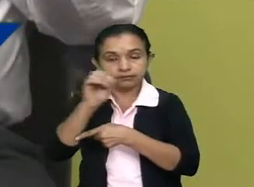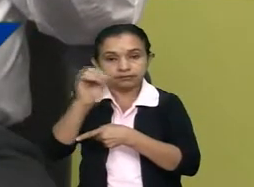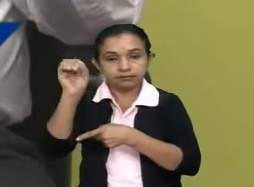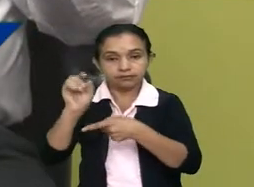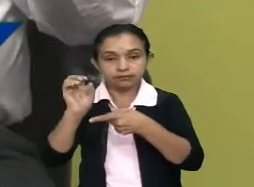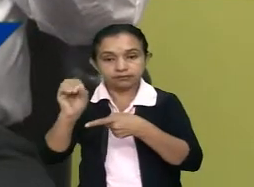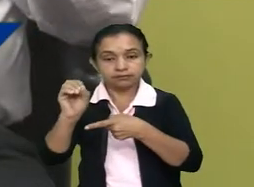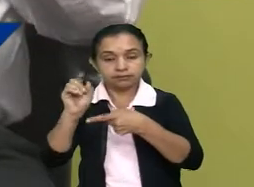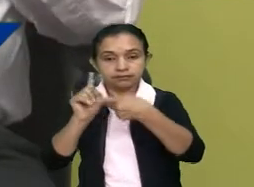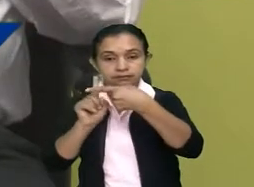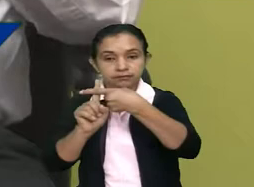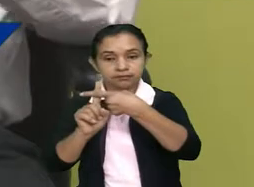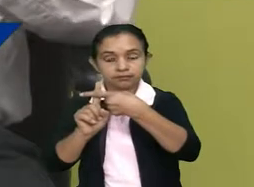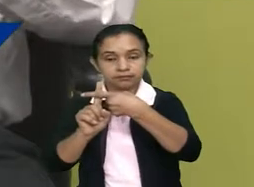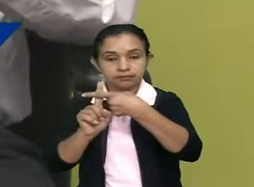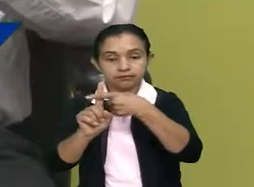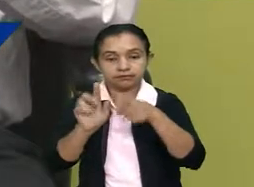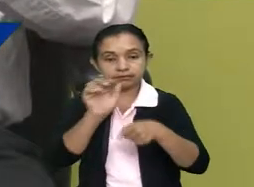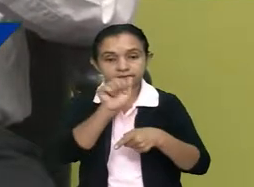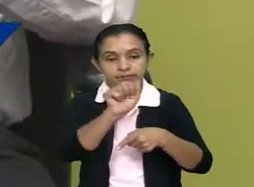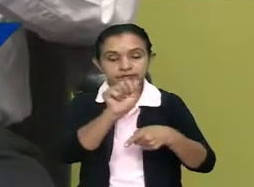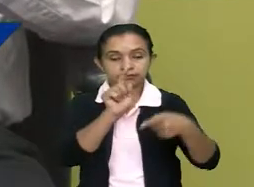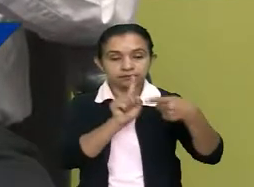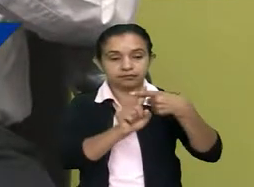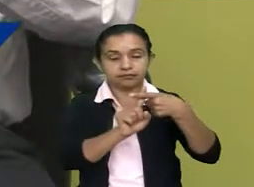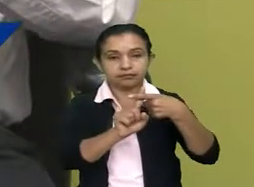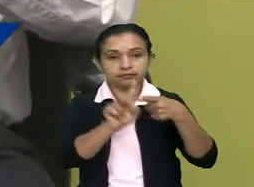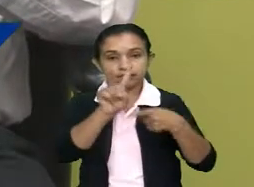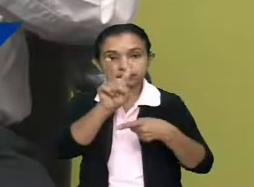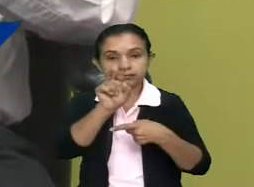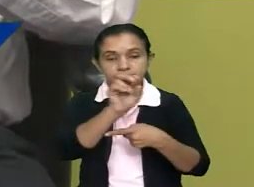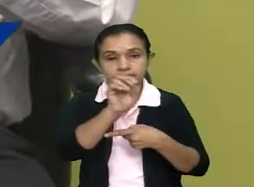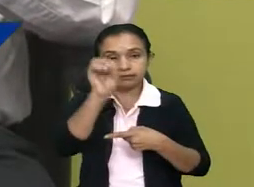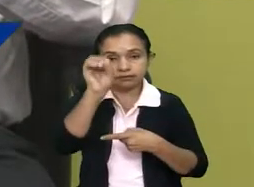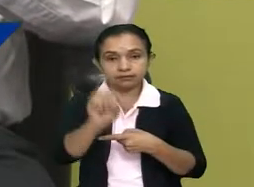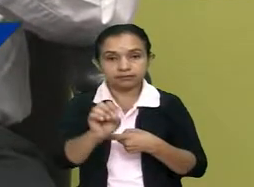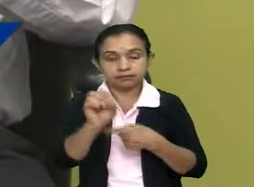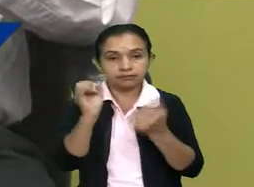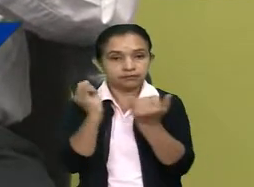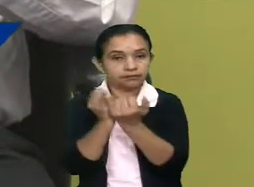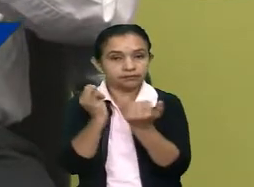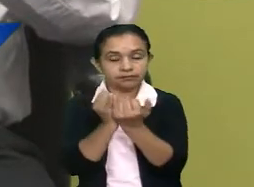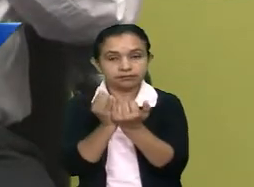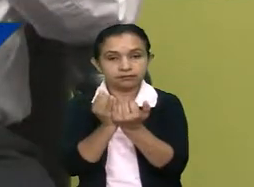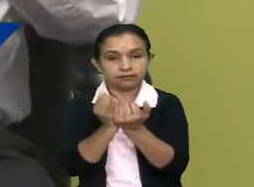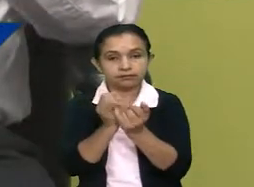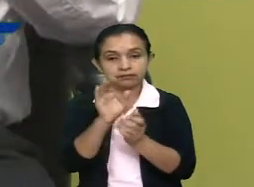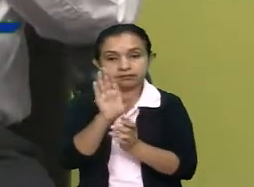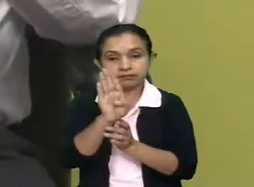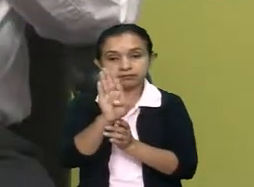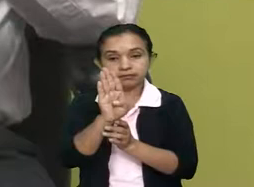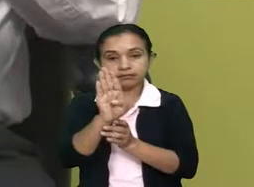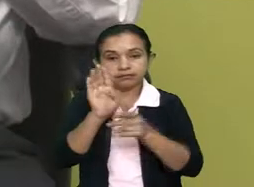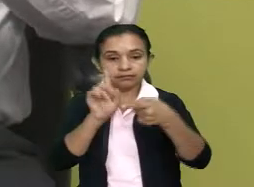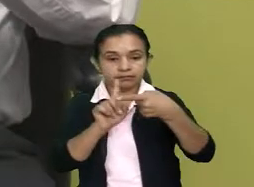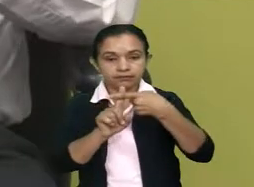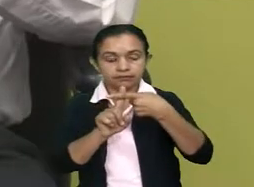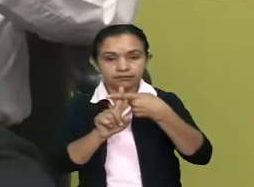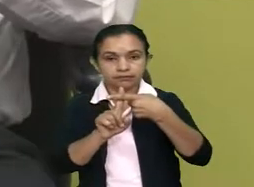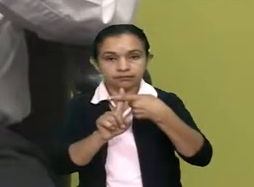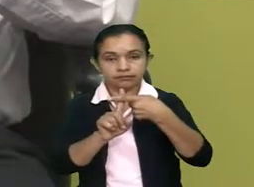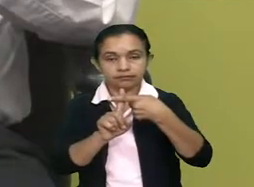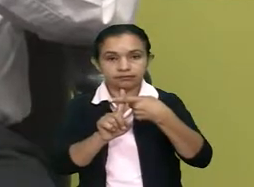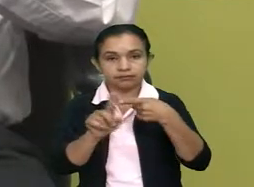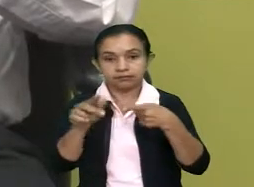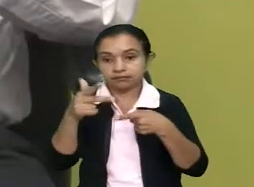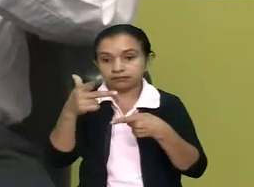positivo y el a positivo que el rol del 20 por ciento ahora se encuentra con relativa facilidad pero ya los ve positivos ya son más escasos apenas